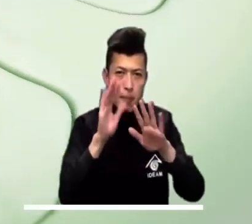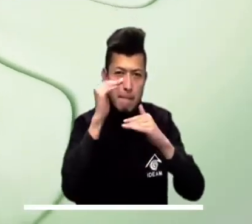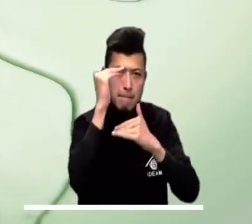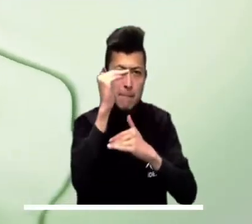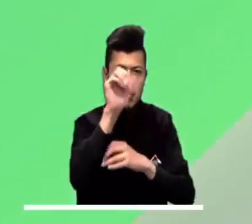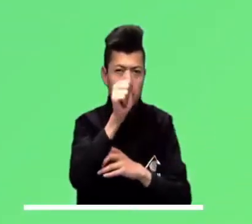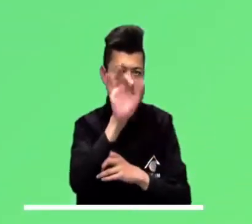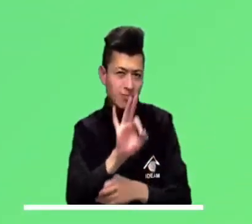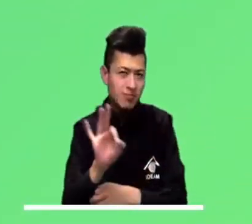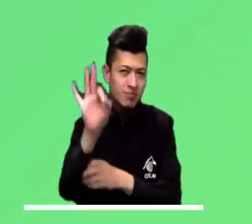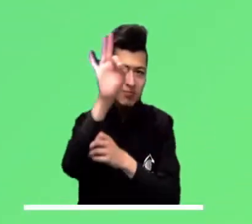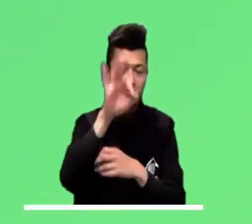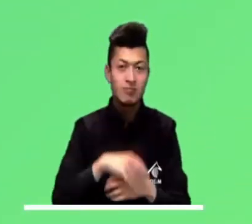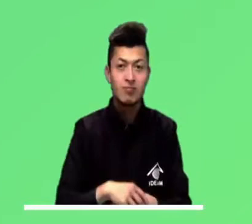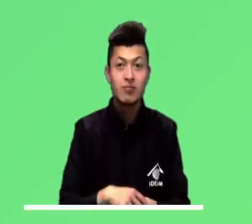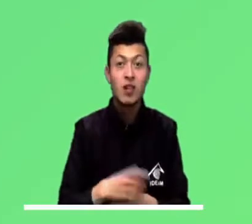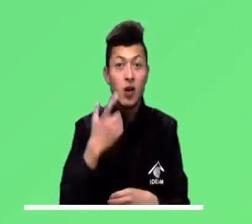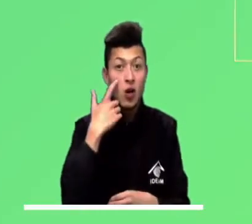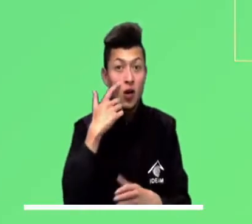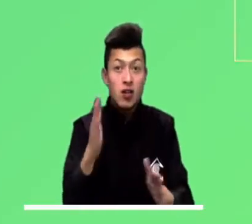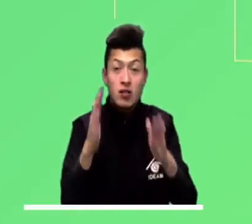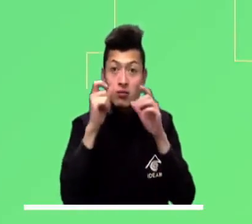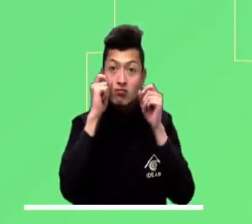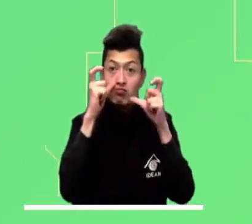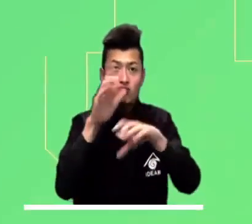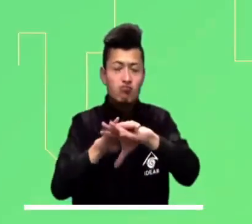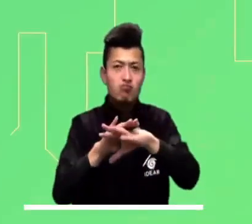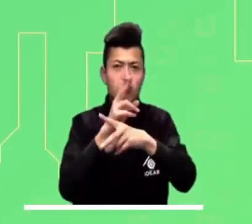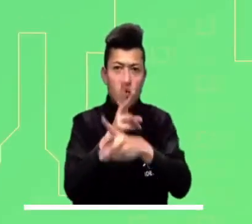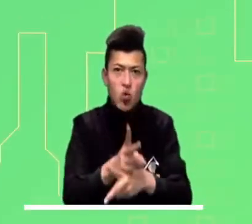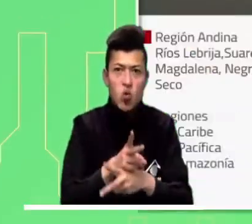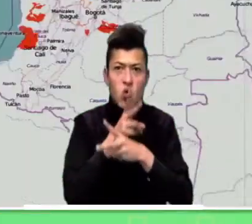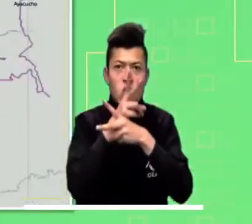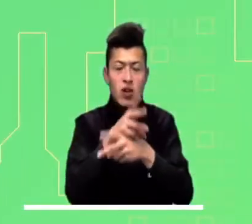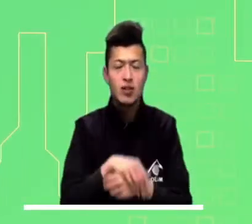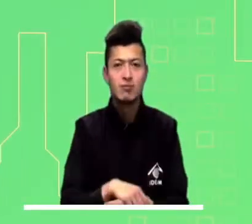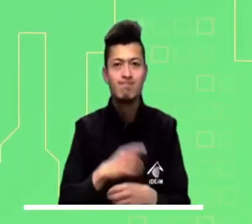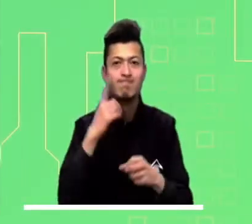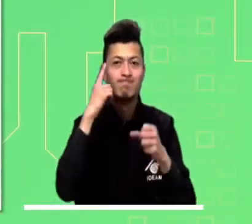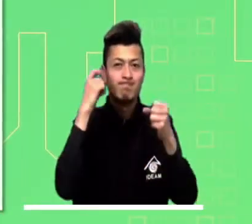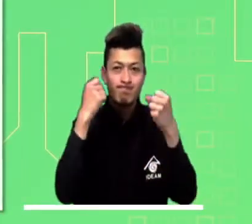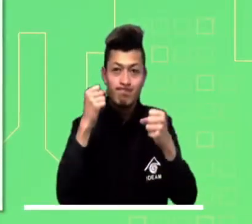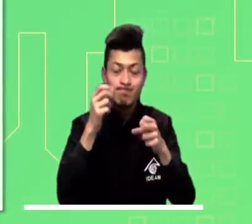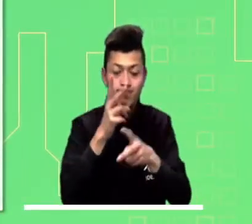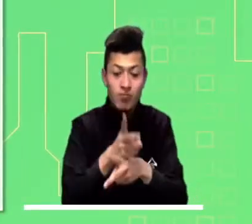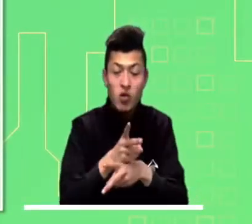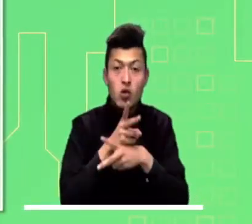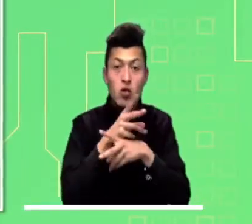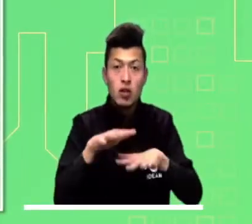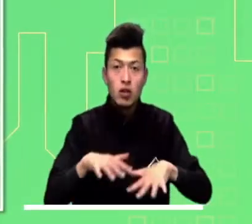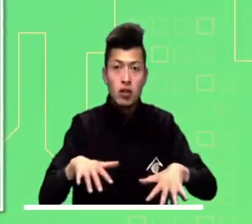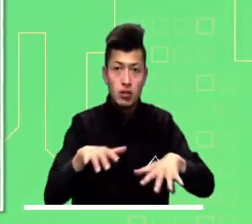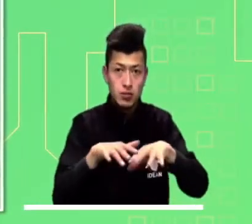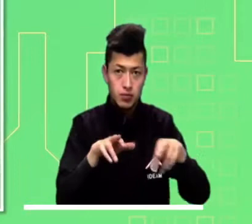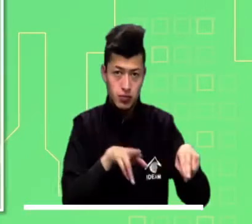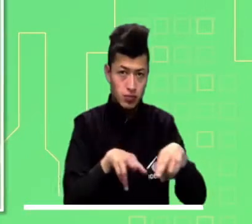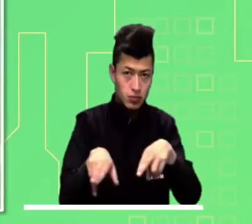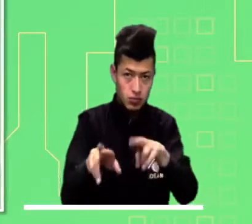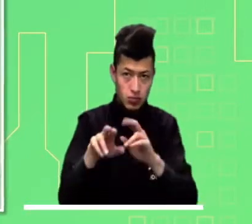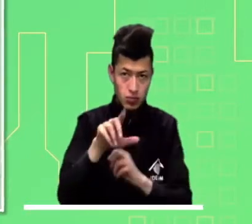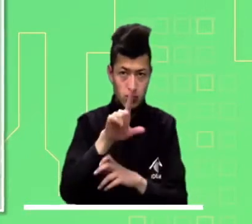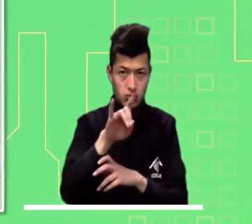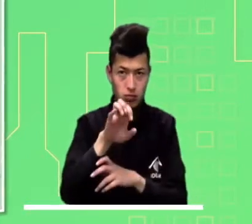grados centígrados. Ahora, mucha atención a las principales alertas para hoy a nivel nacional. Hay alarma por los altos niveles en los